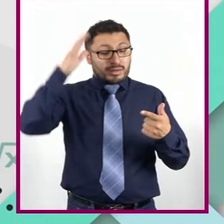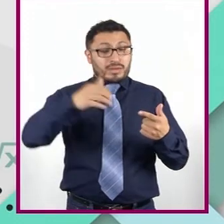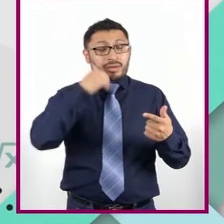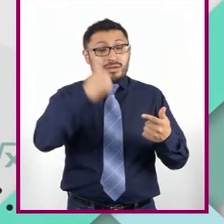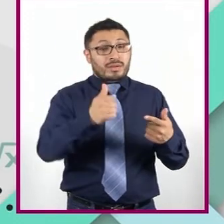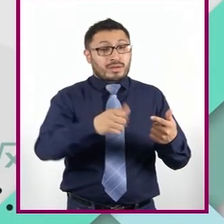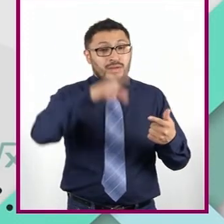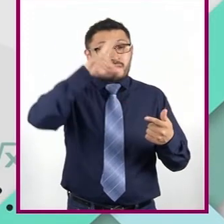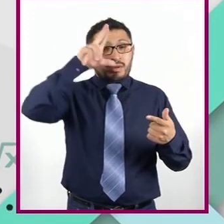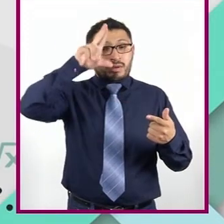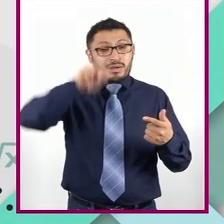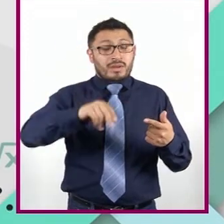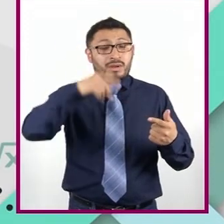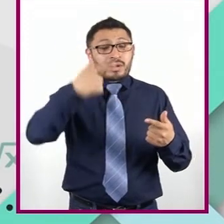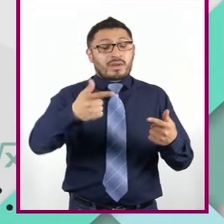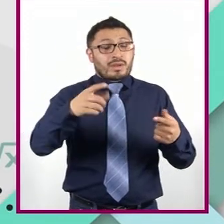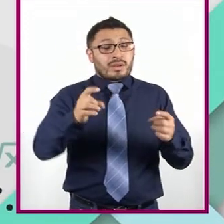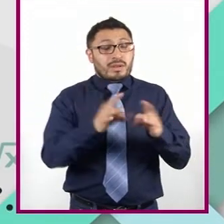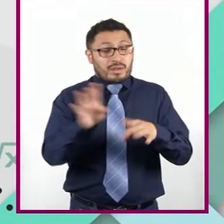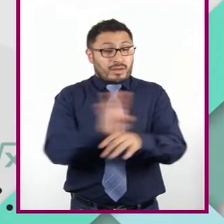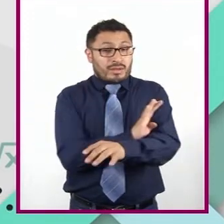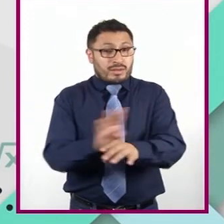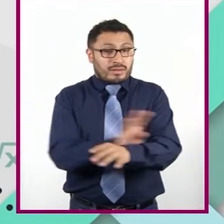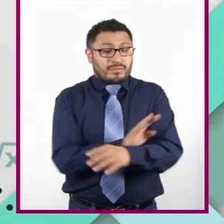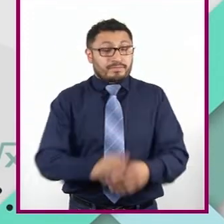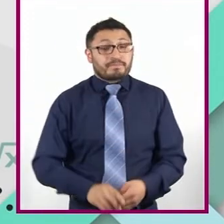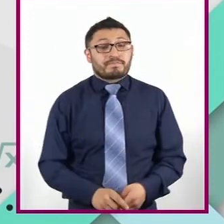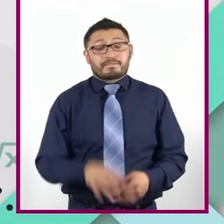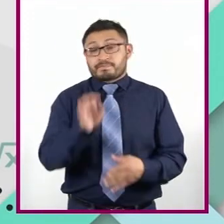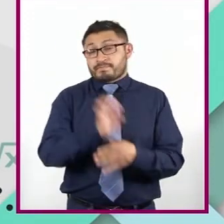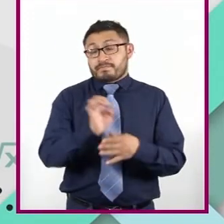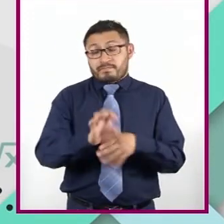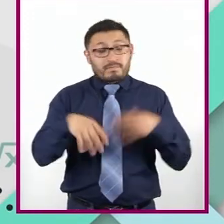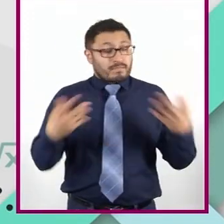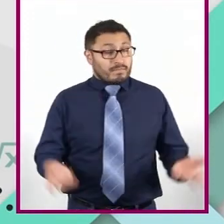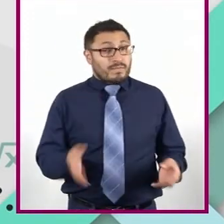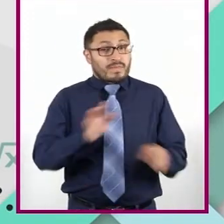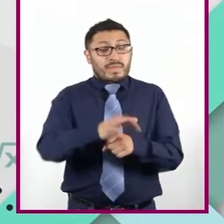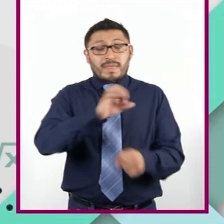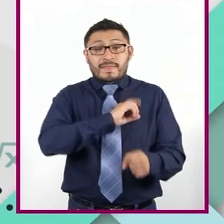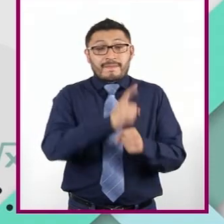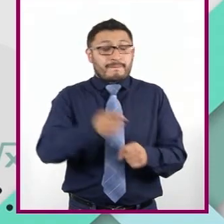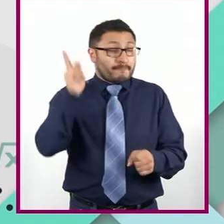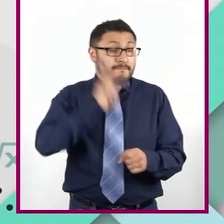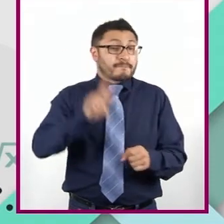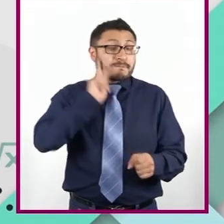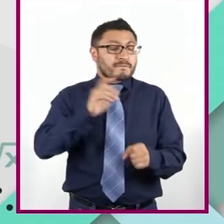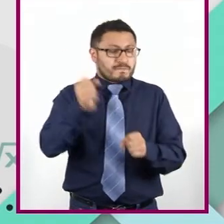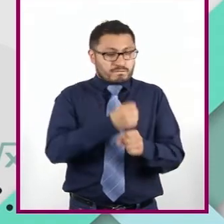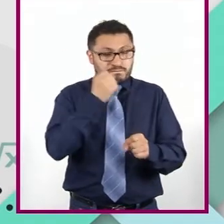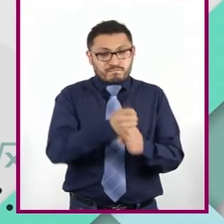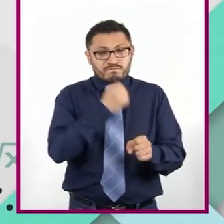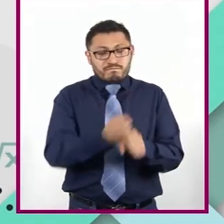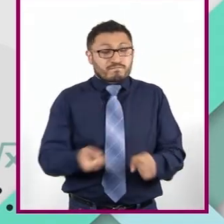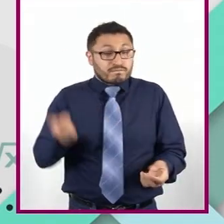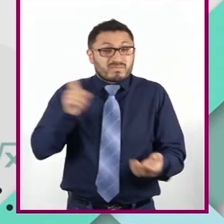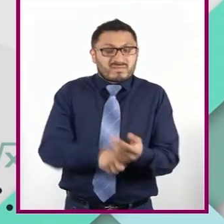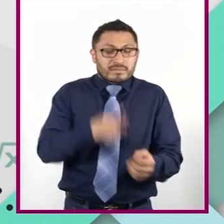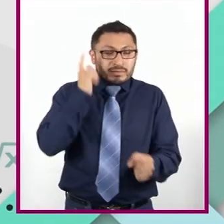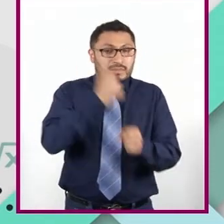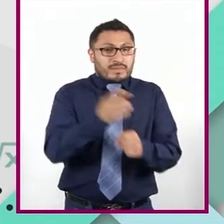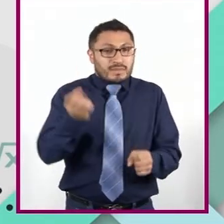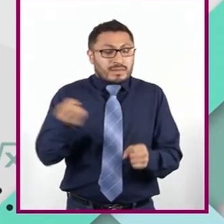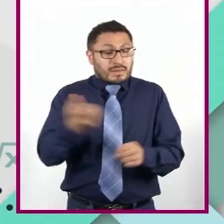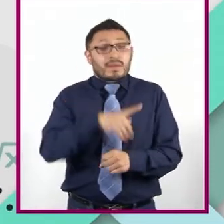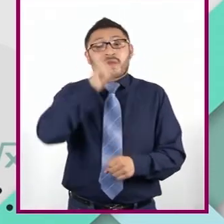obtuvieron 87 casos favorables. Entonces, la probabilidad frecuencial de que caiga águila y